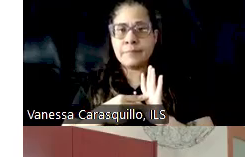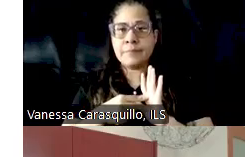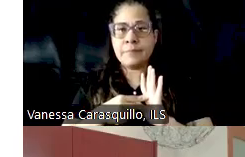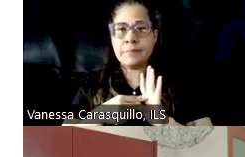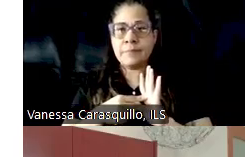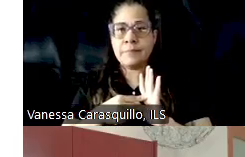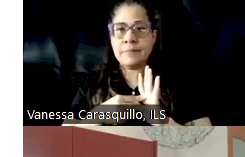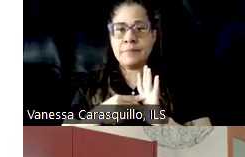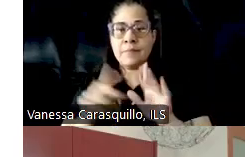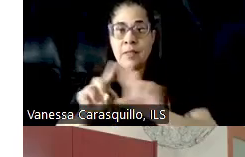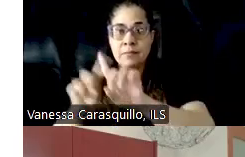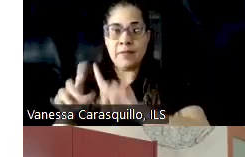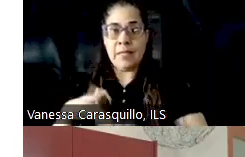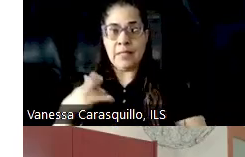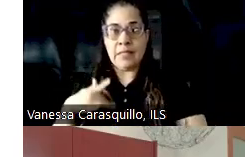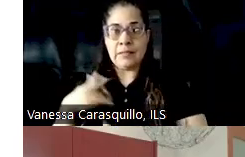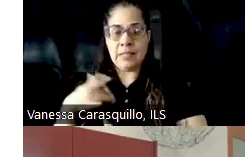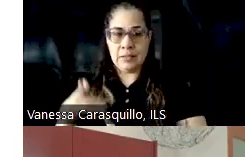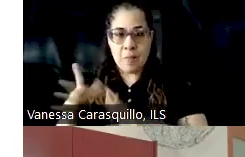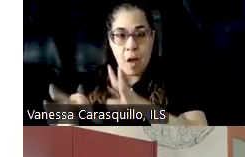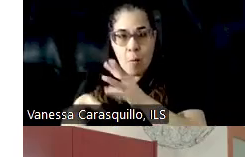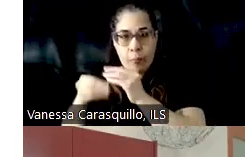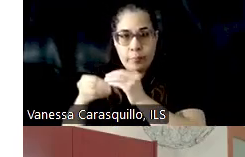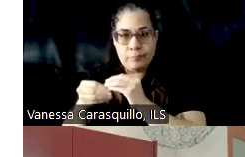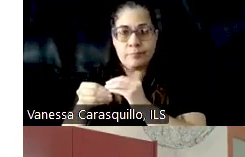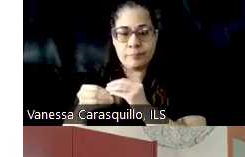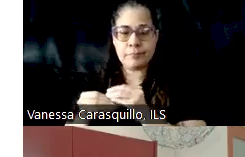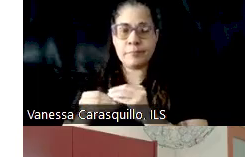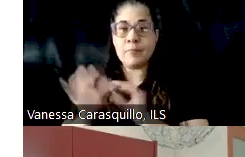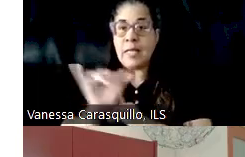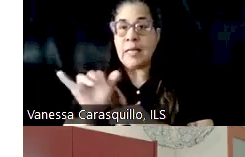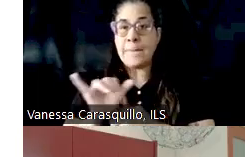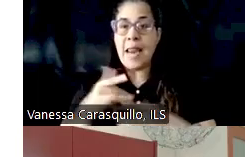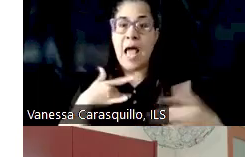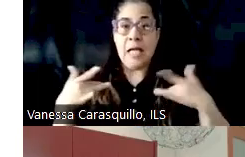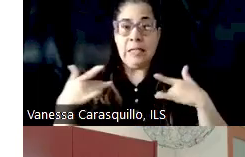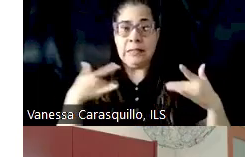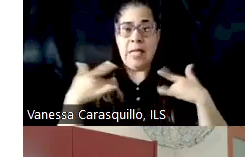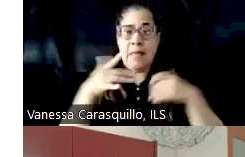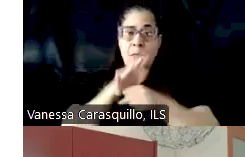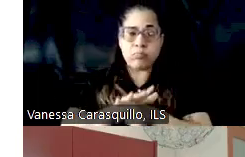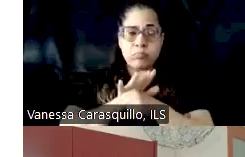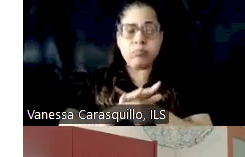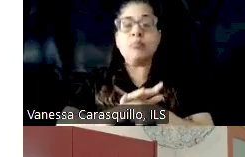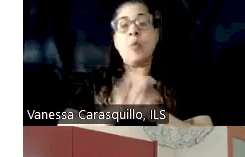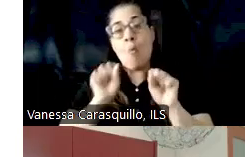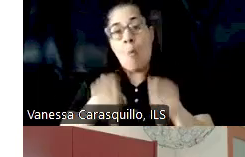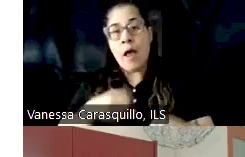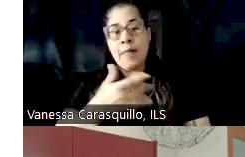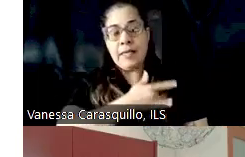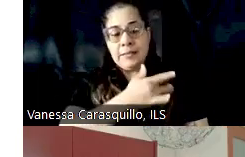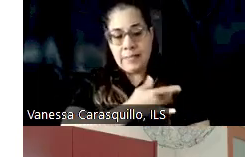varios síntomas para llegar con criterios diagnósticos. De igual forma, la ansiedad puede ser un síntoma, pero también cuando hablamos